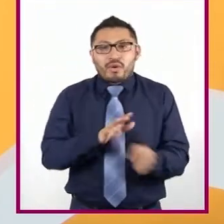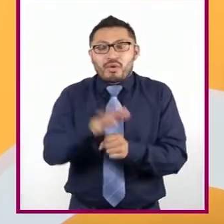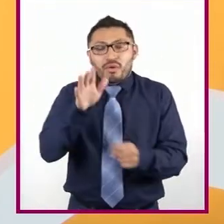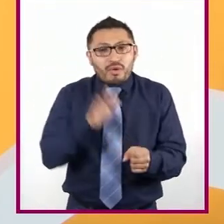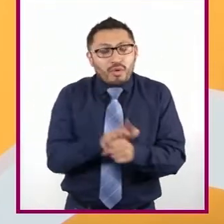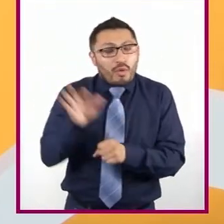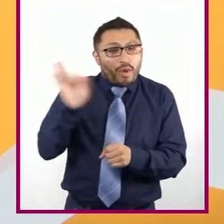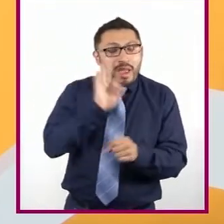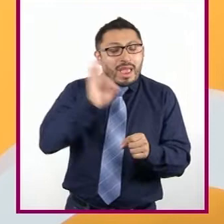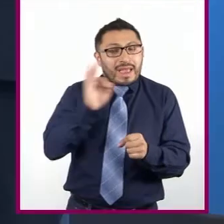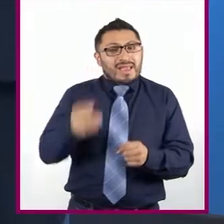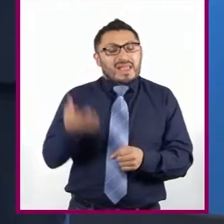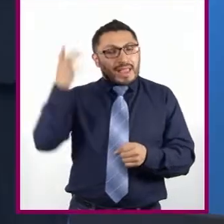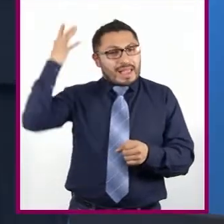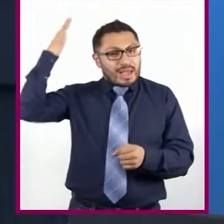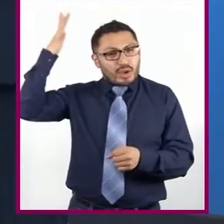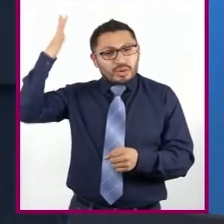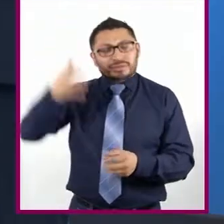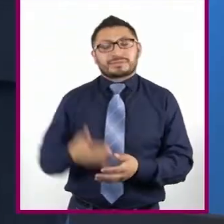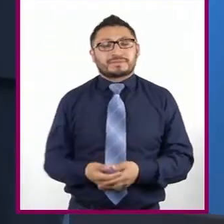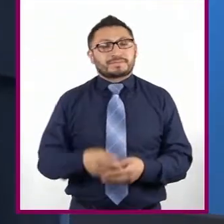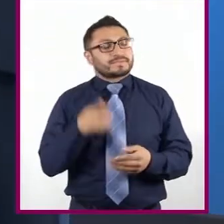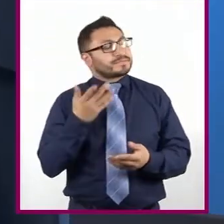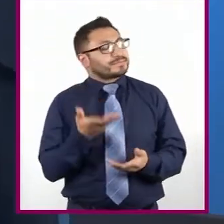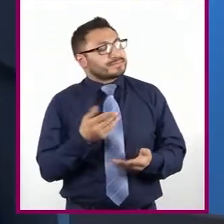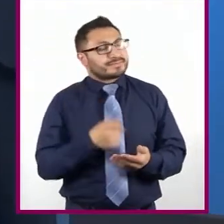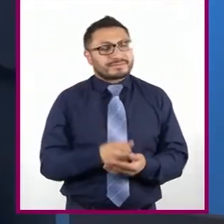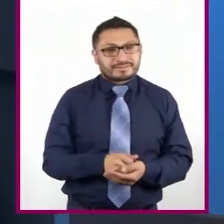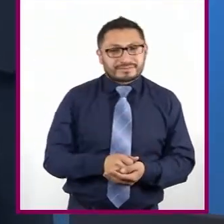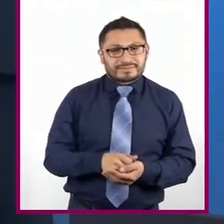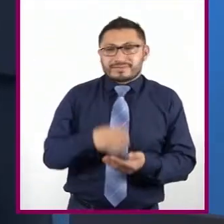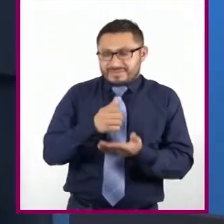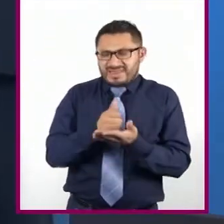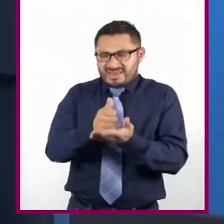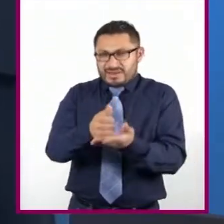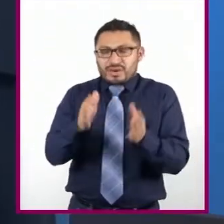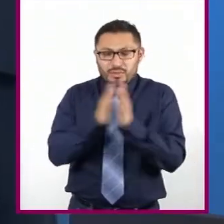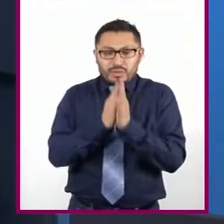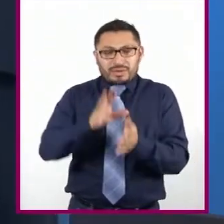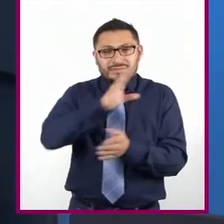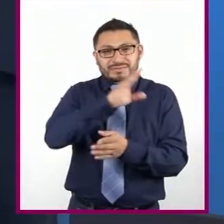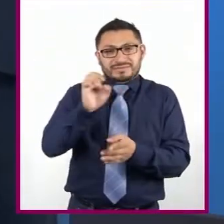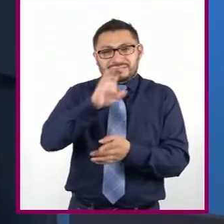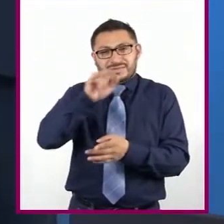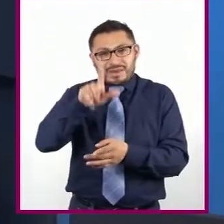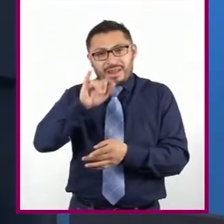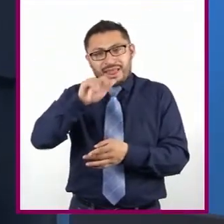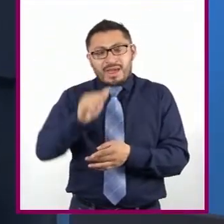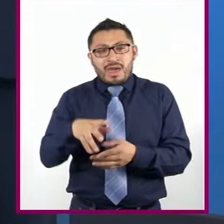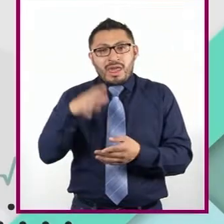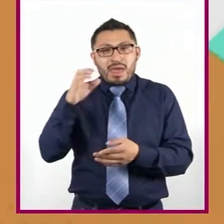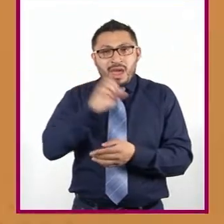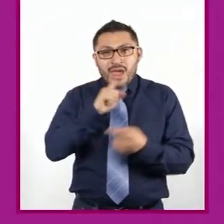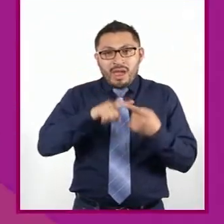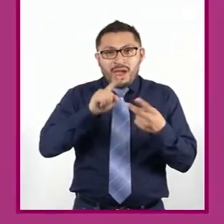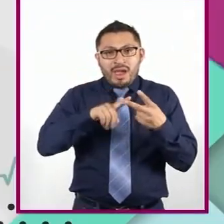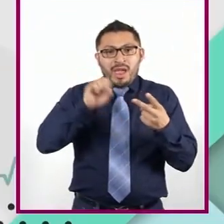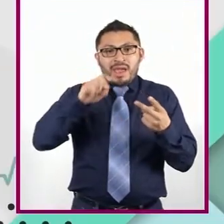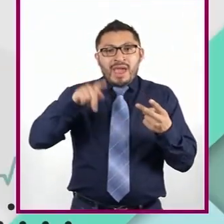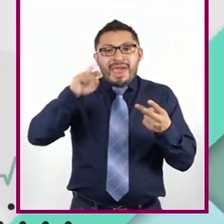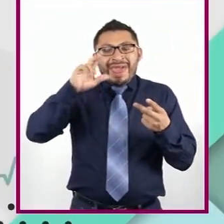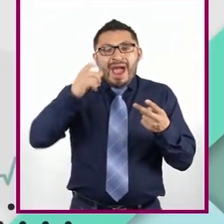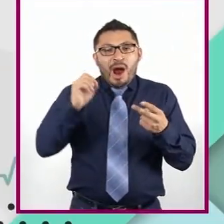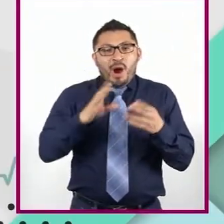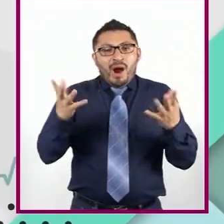probabilidad de obtener sol. Maestra Raquel, ayudemos a Cecilia y a Santiago a realizar sus predicciones. Con mucho